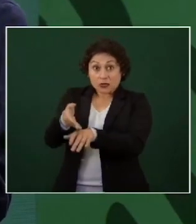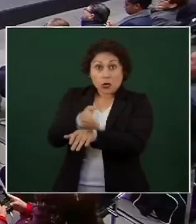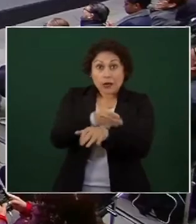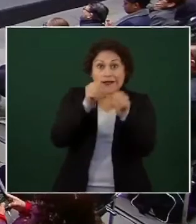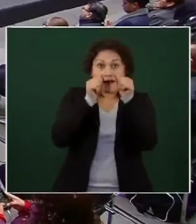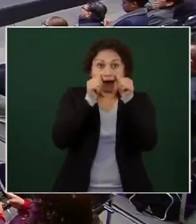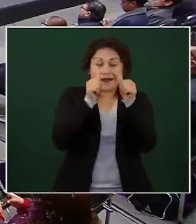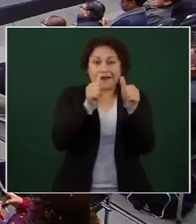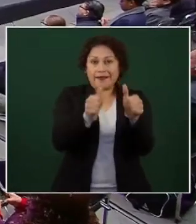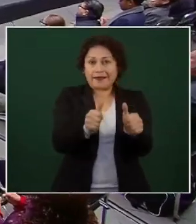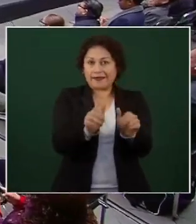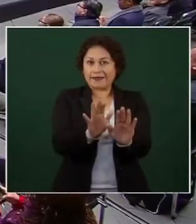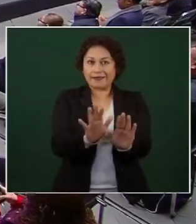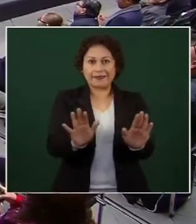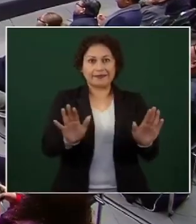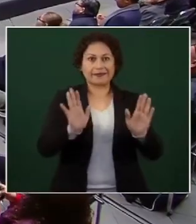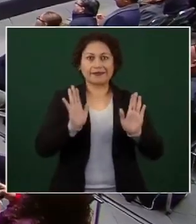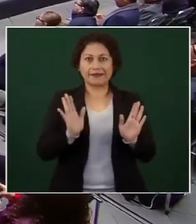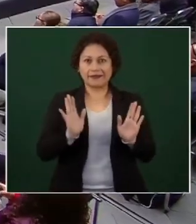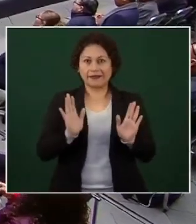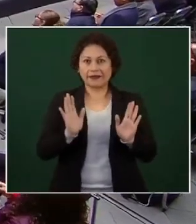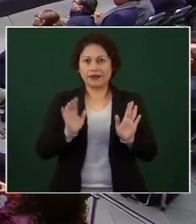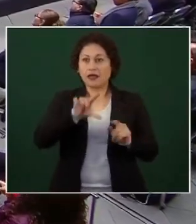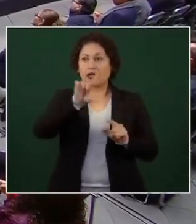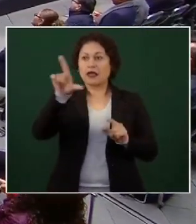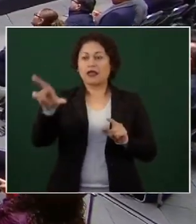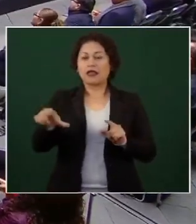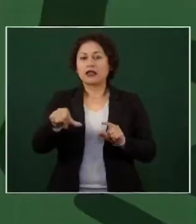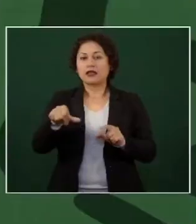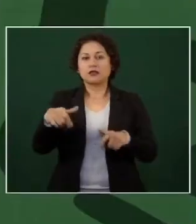Ese juicio práctico de sentido común,